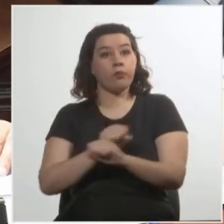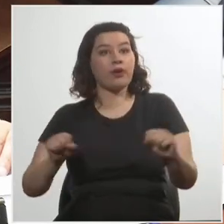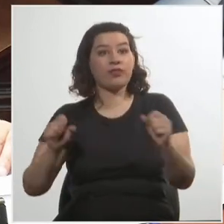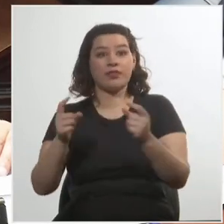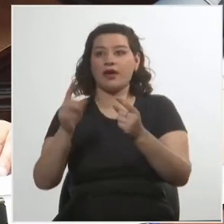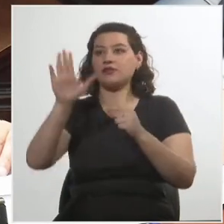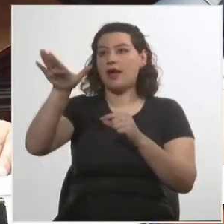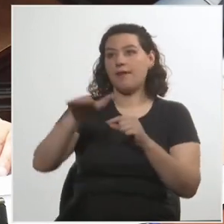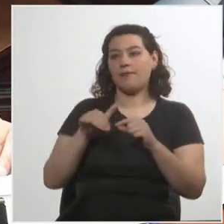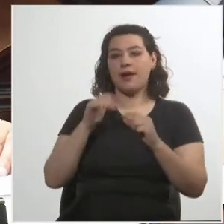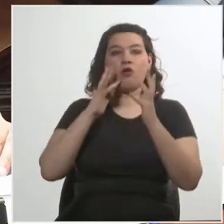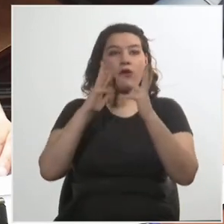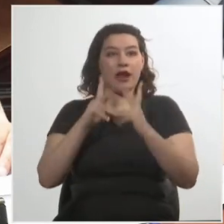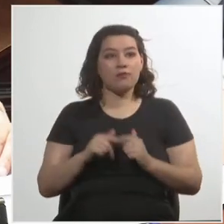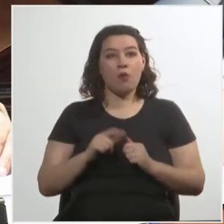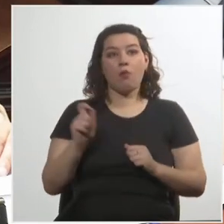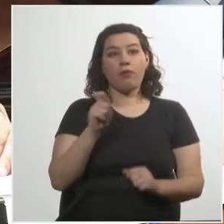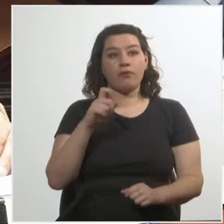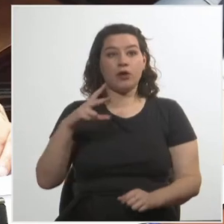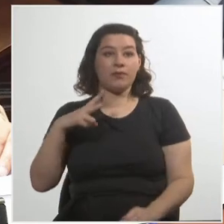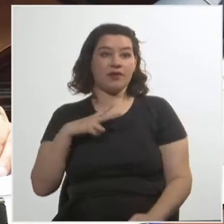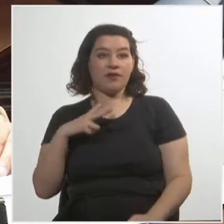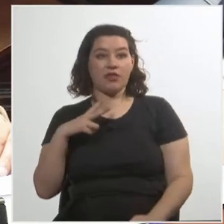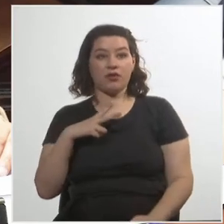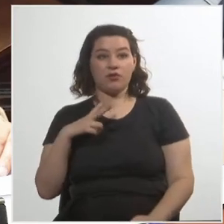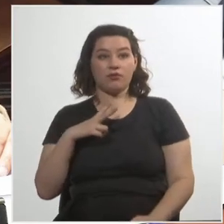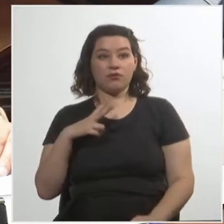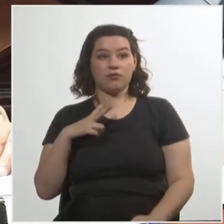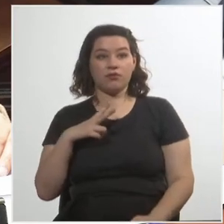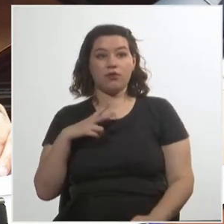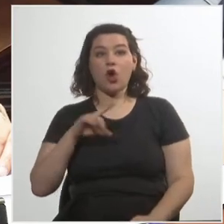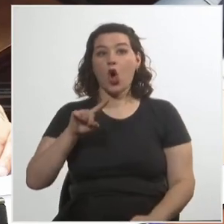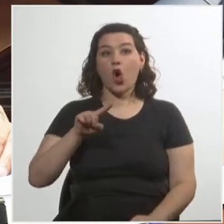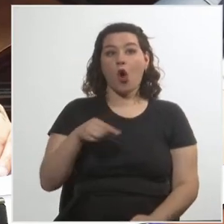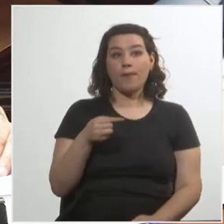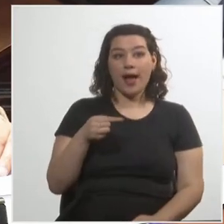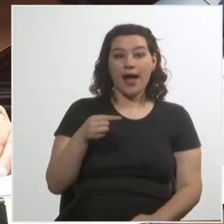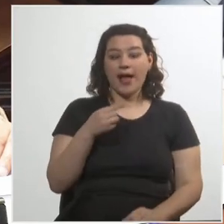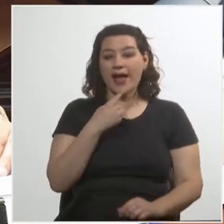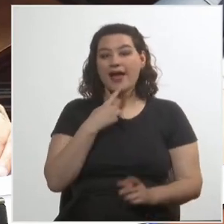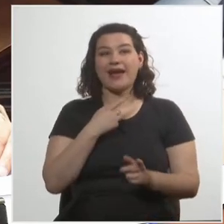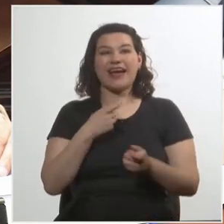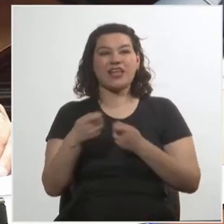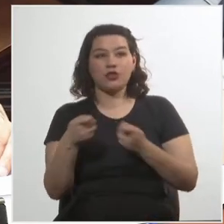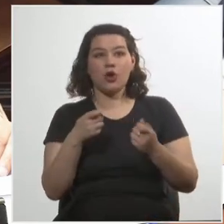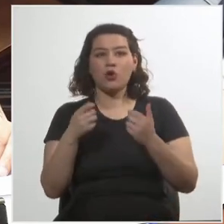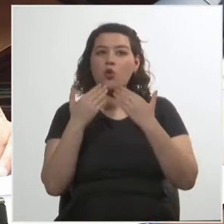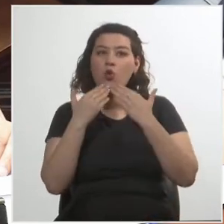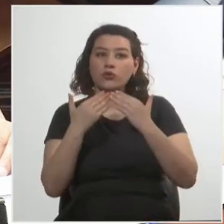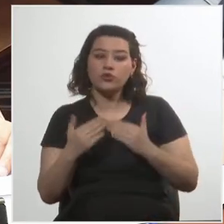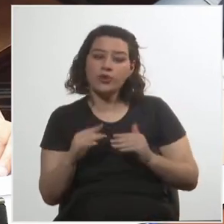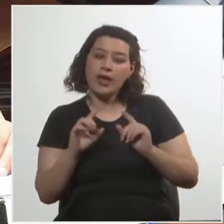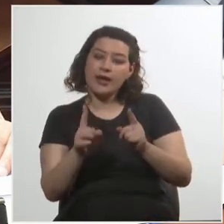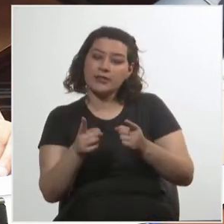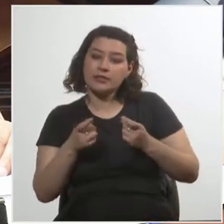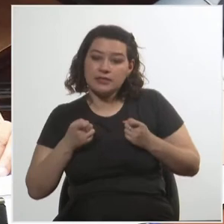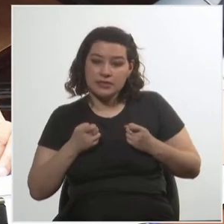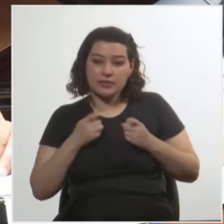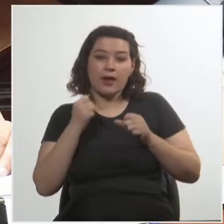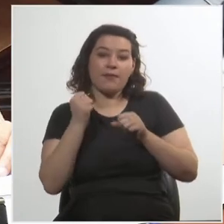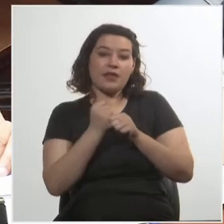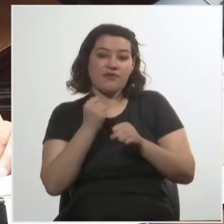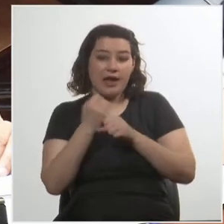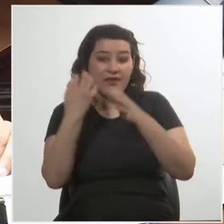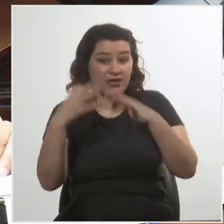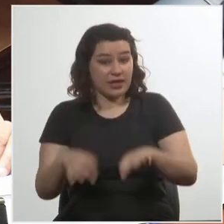a organismos públicos y privados coma las gestiones y consultas que sean necesarias para lograr su